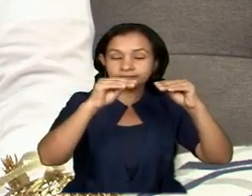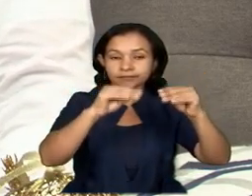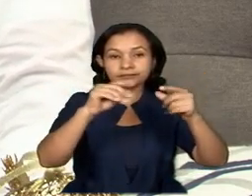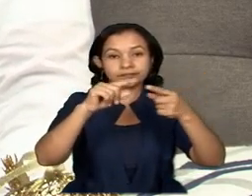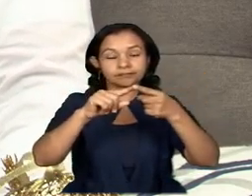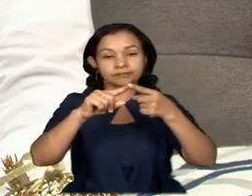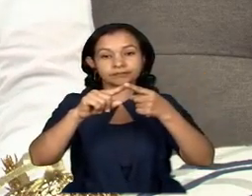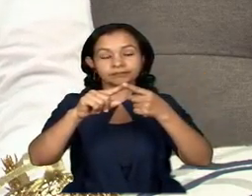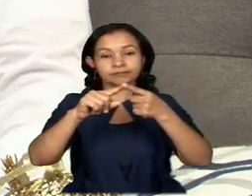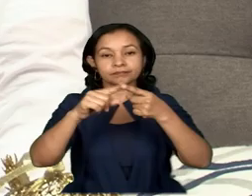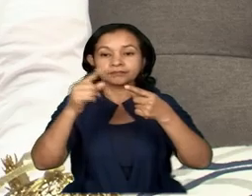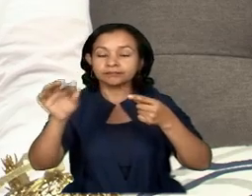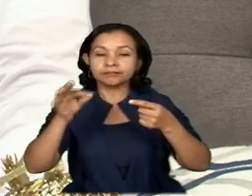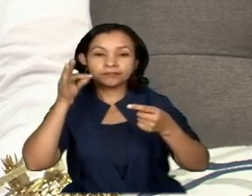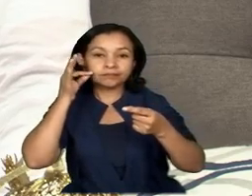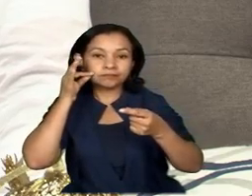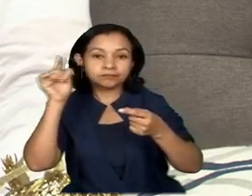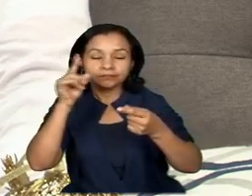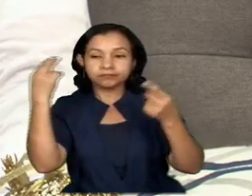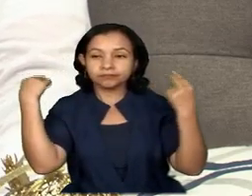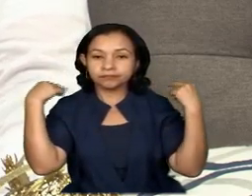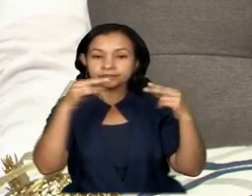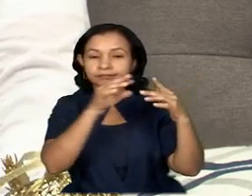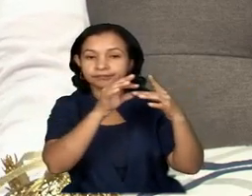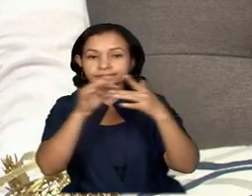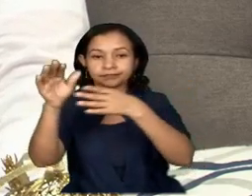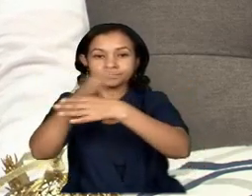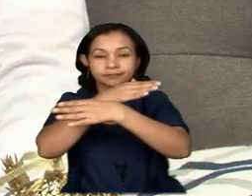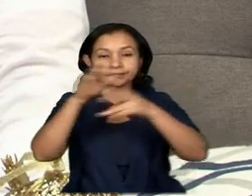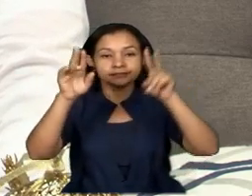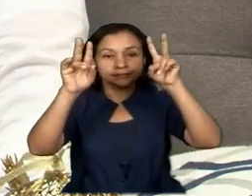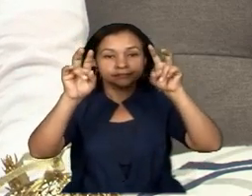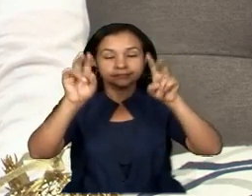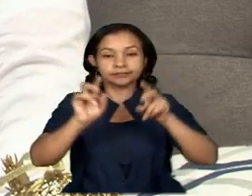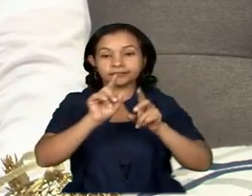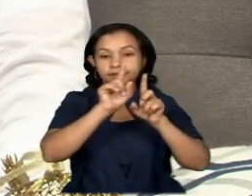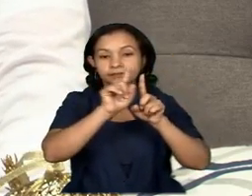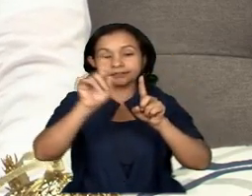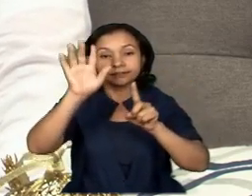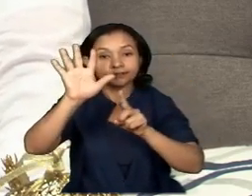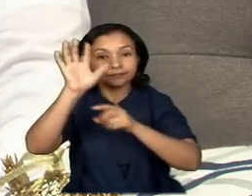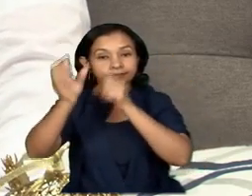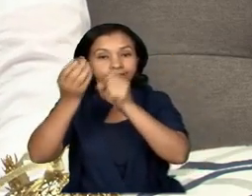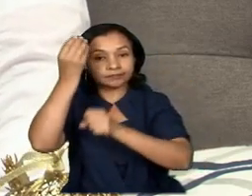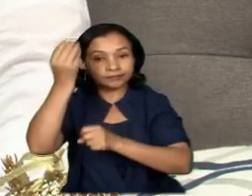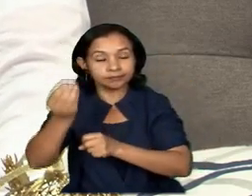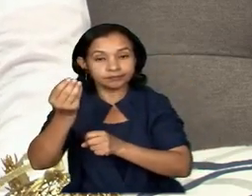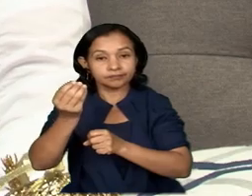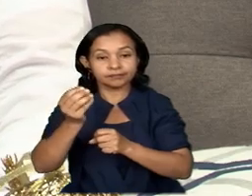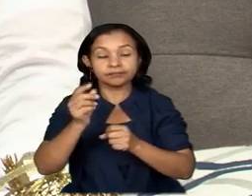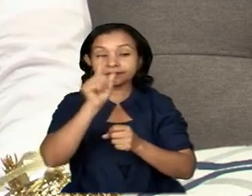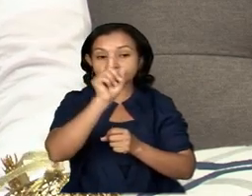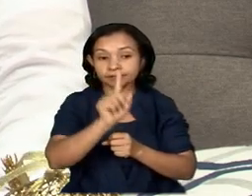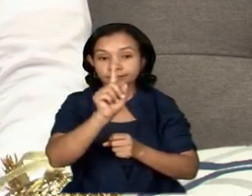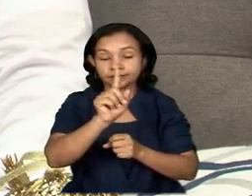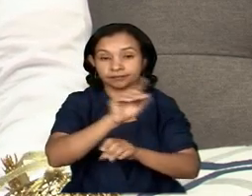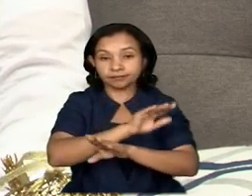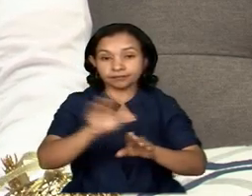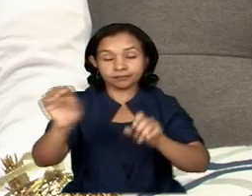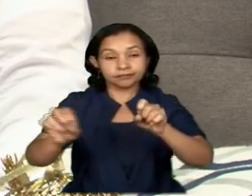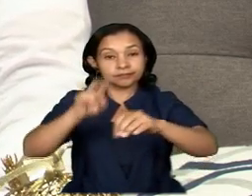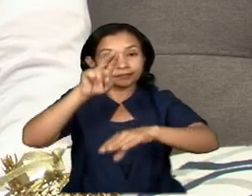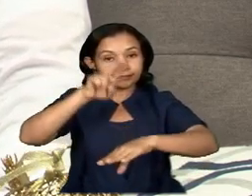reduciendo el empirismo, para seguir especializando a los docentes en las diferentes asignaturas de secundaria. El primer ciclo de formación nacional